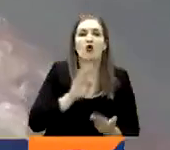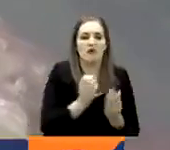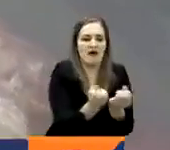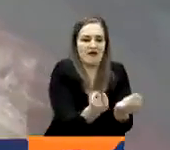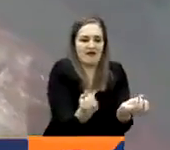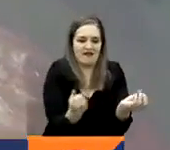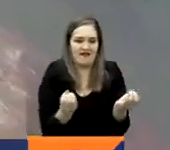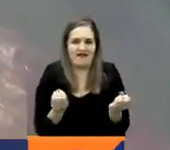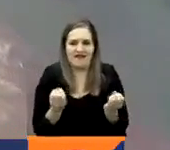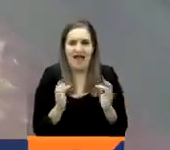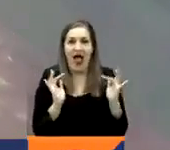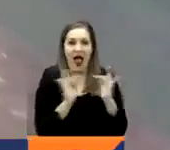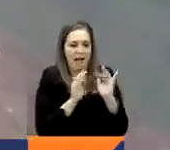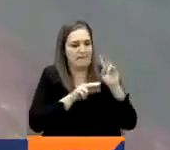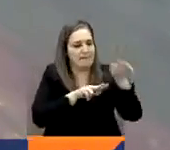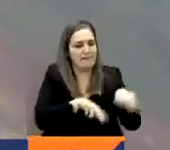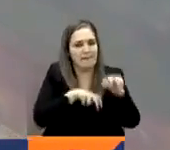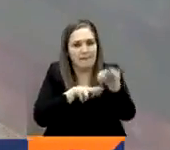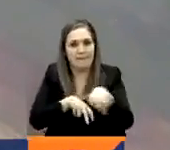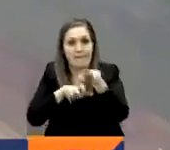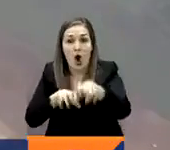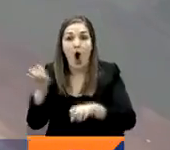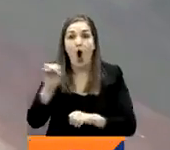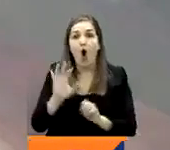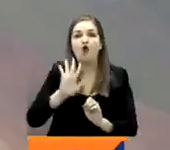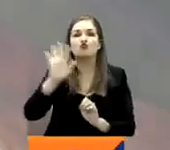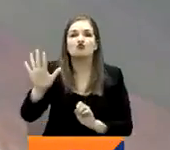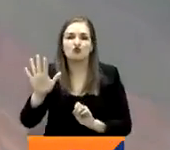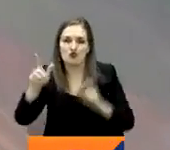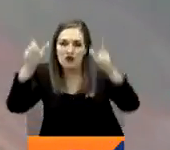para el acaparamiento de las tierras y las malas prácticas de ganadería extensiva